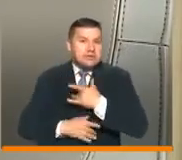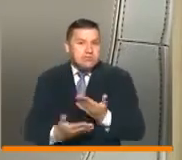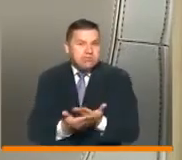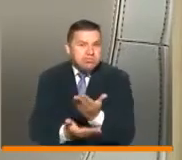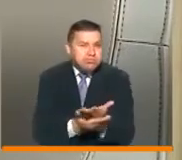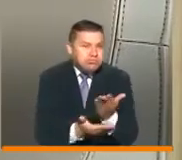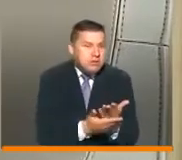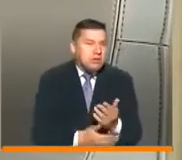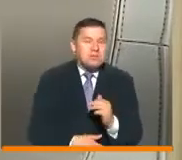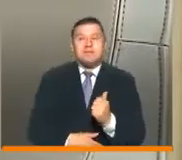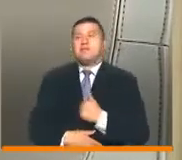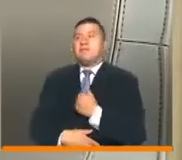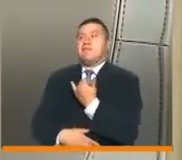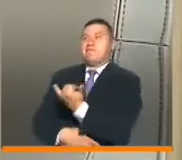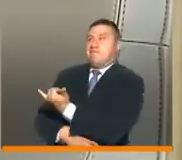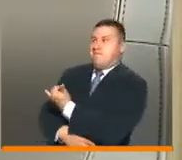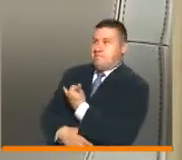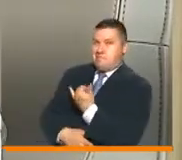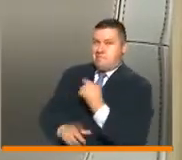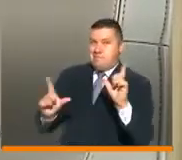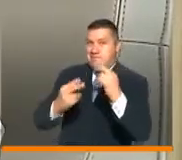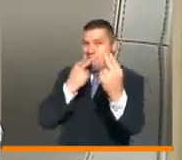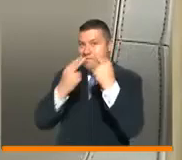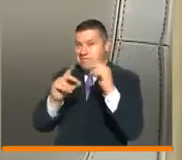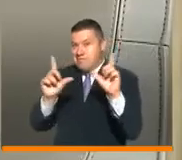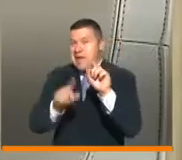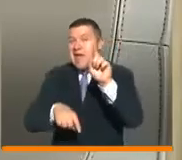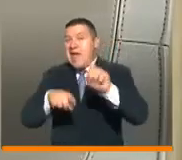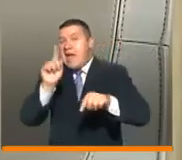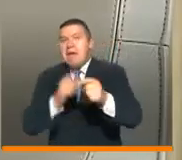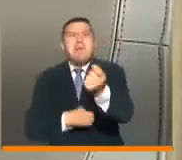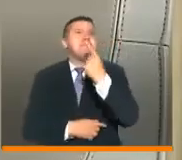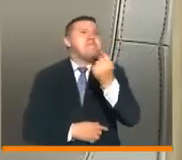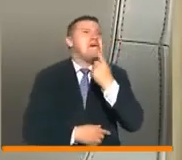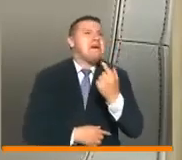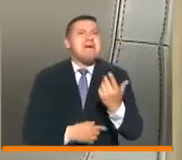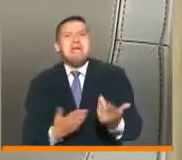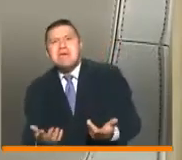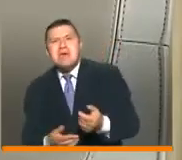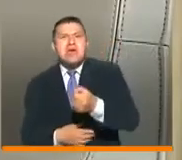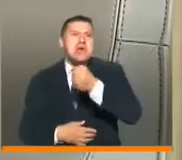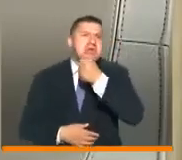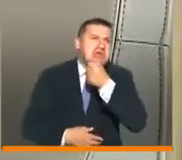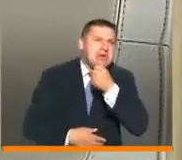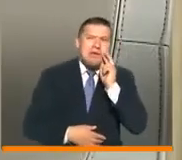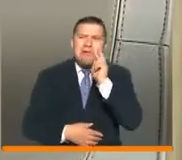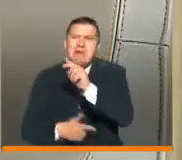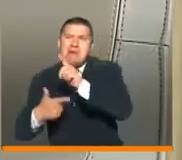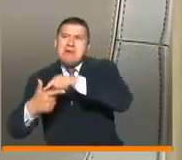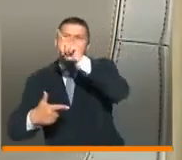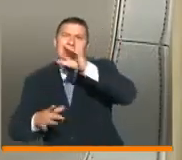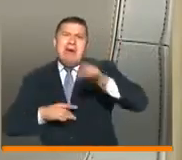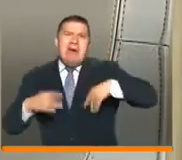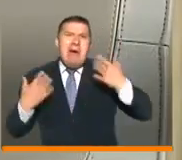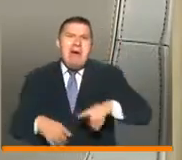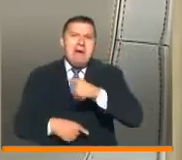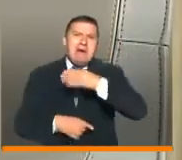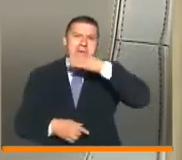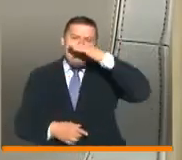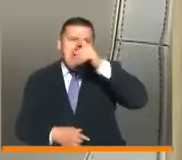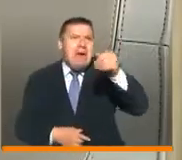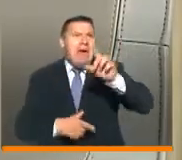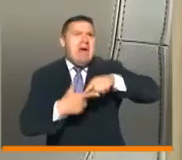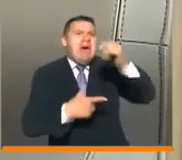esto lo cuento aprovechando que aquí están todos los televidentes que a veces me preguntan y me dicen en el noticiero, vemos los picos de la pandemia en ciudades como